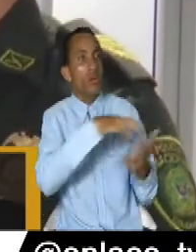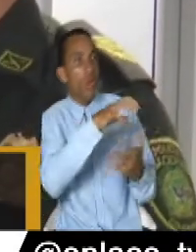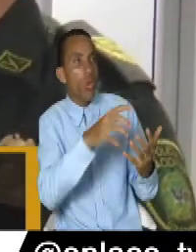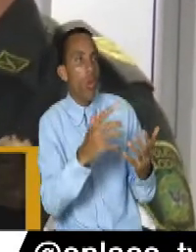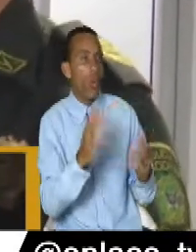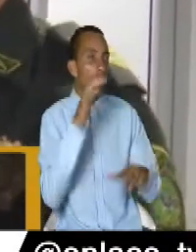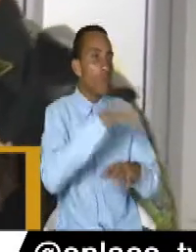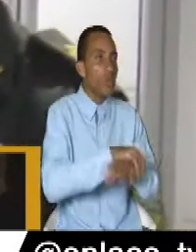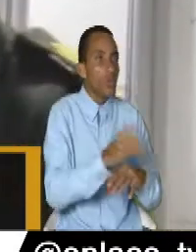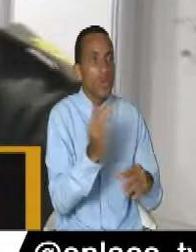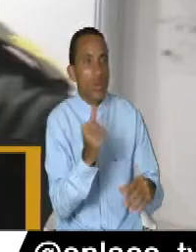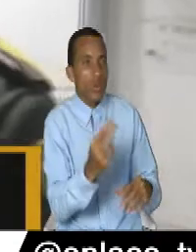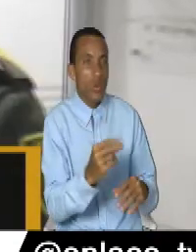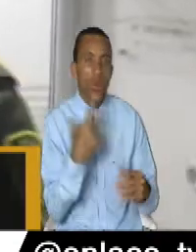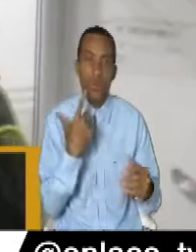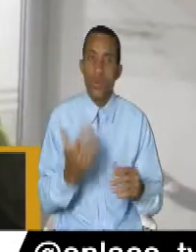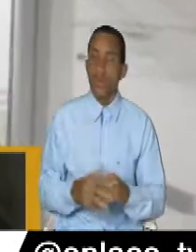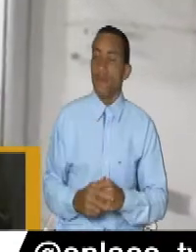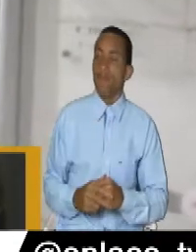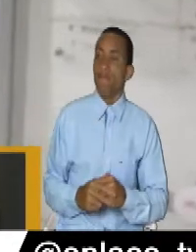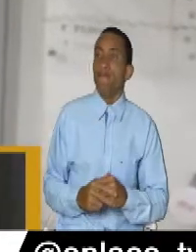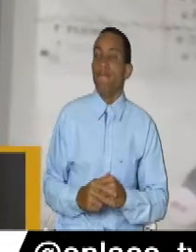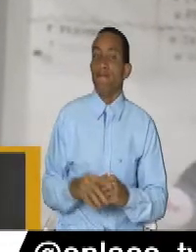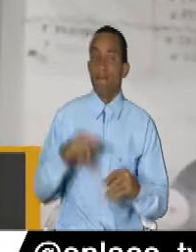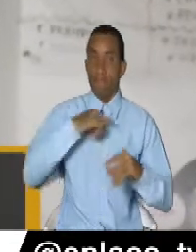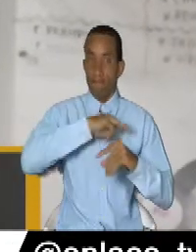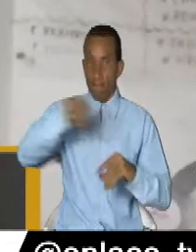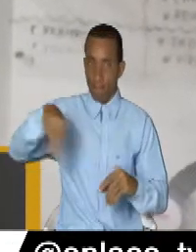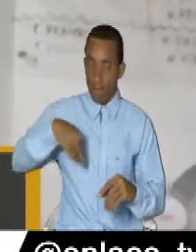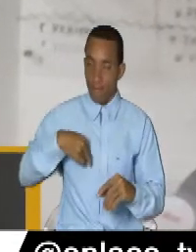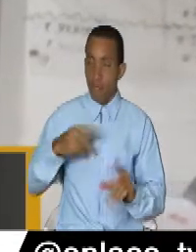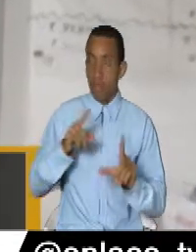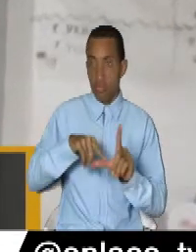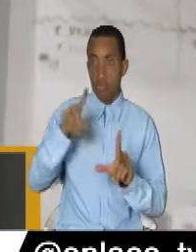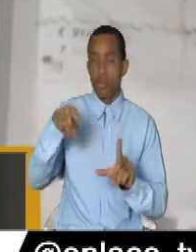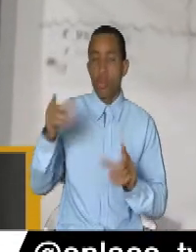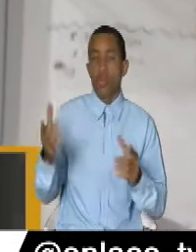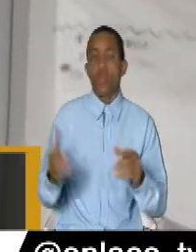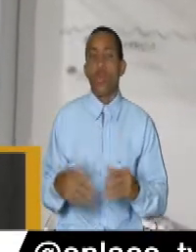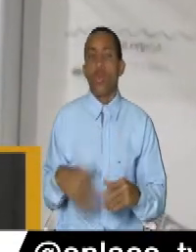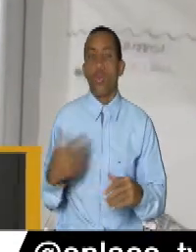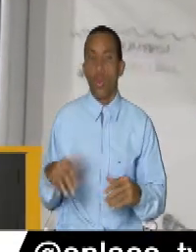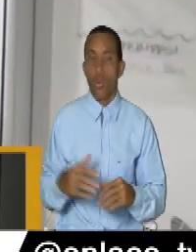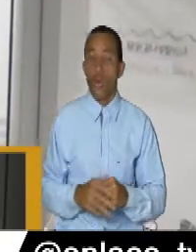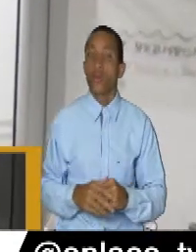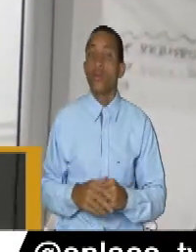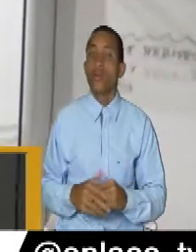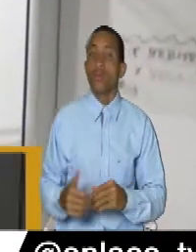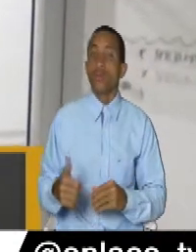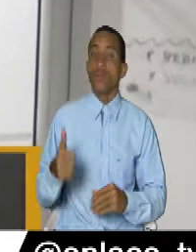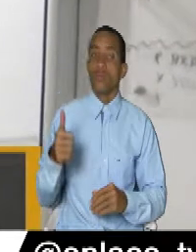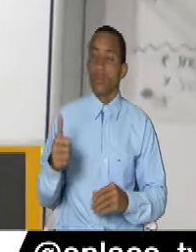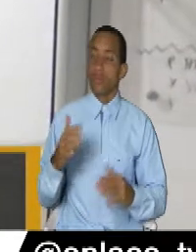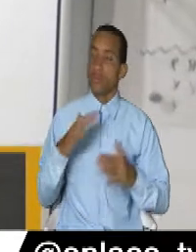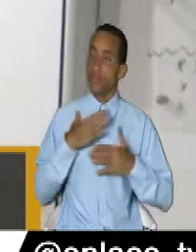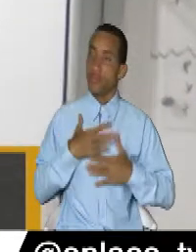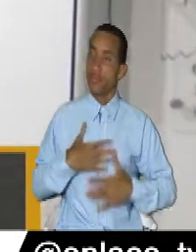su jurisdicción en general? Bueno, nosotros tenemos un balance actualmente, afortunadamente, de